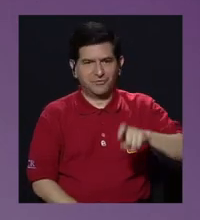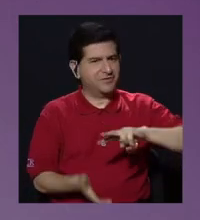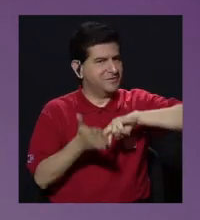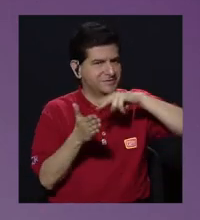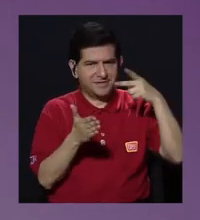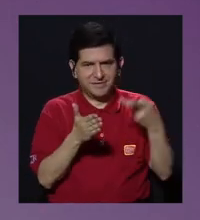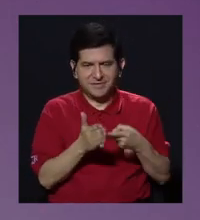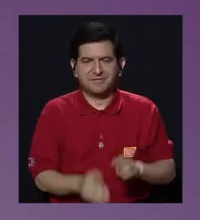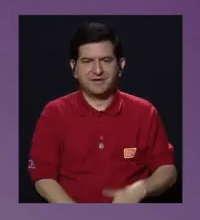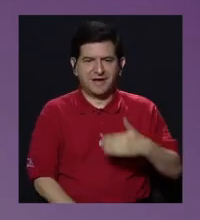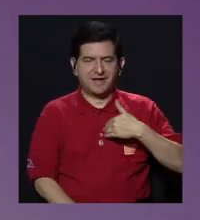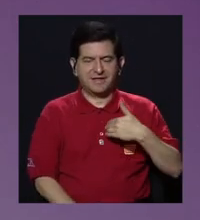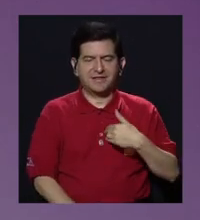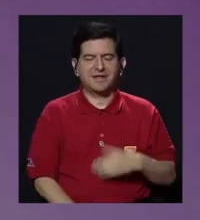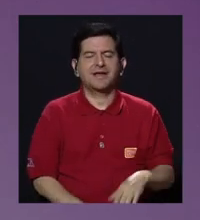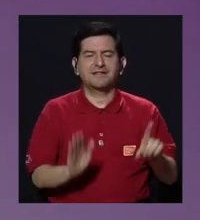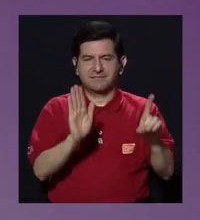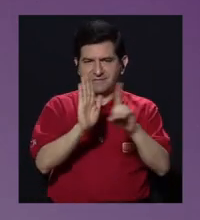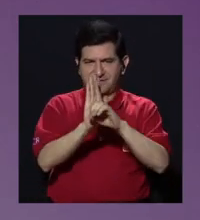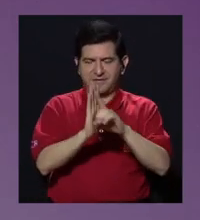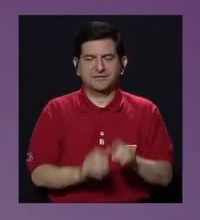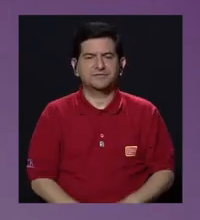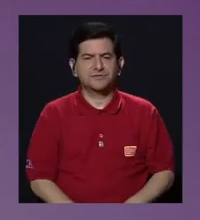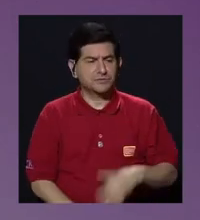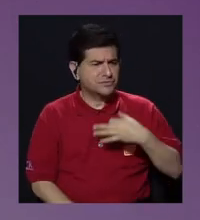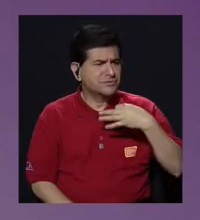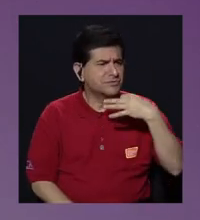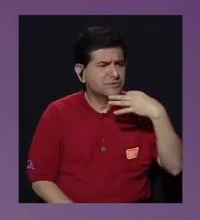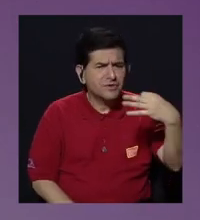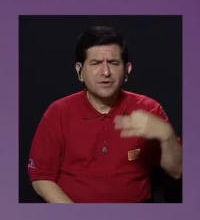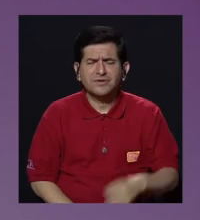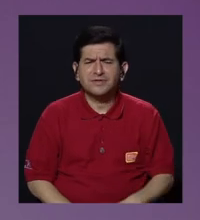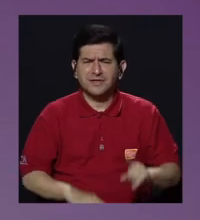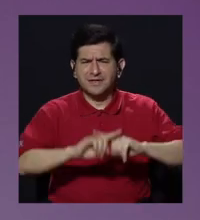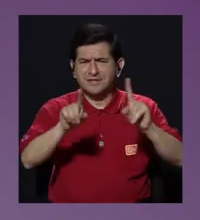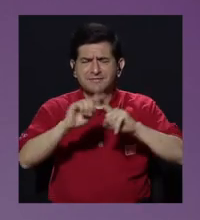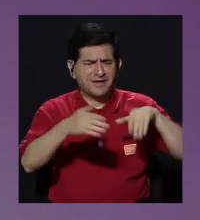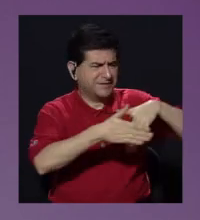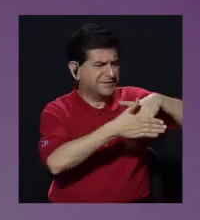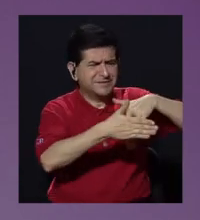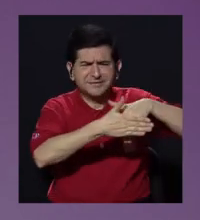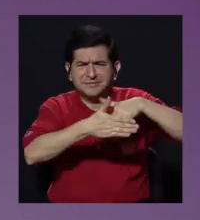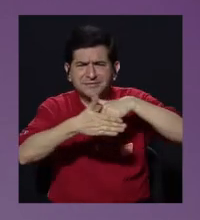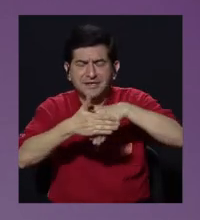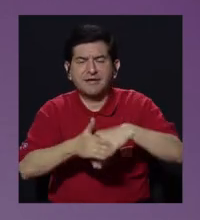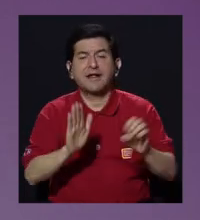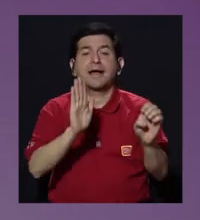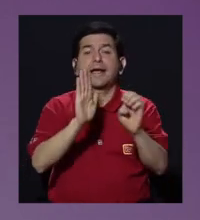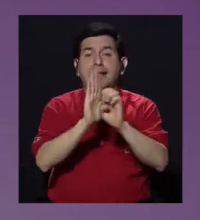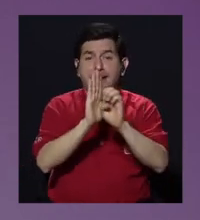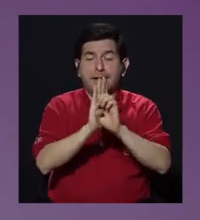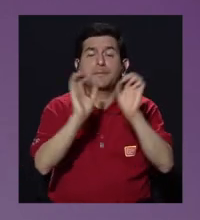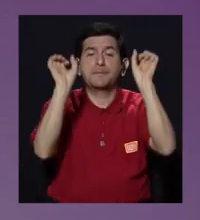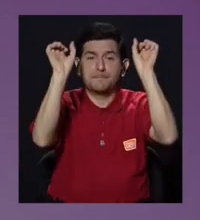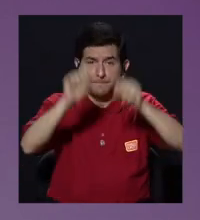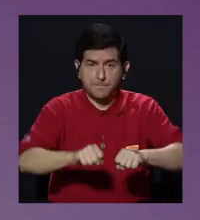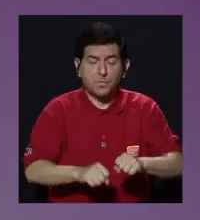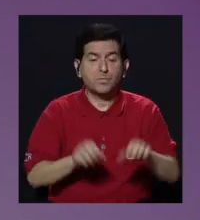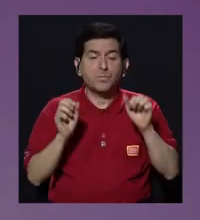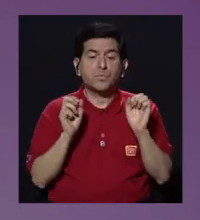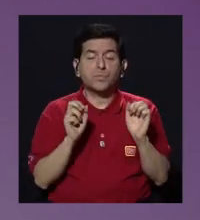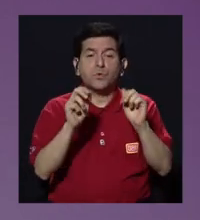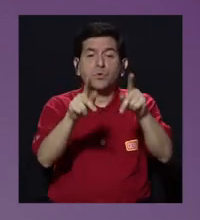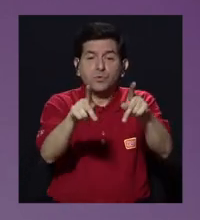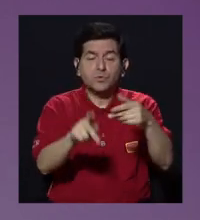eso hace que reciban derechos. Cada día experimentan una gran cantidad de obstáculos. Un claro ejemplo puede ser la